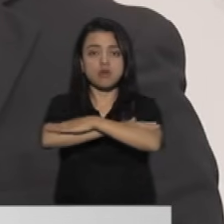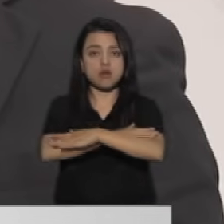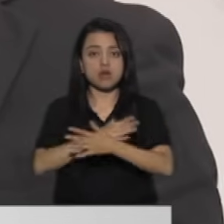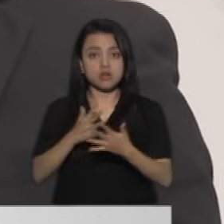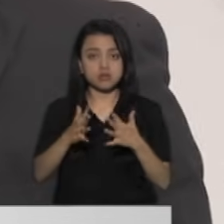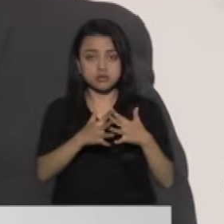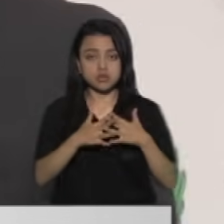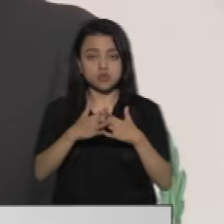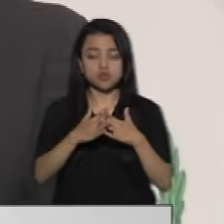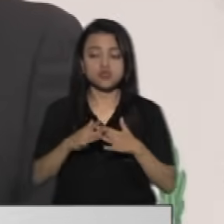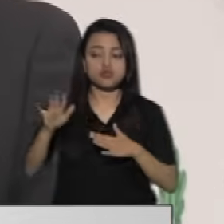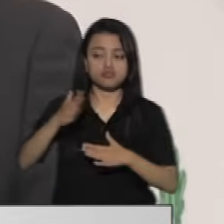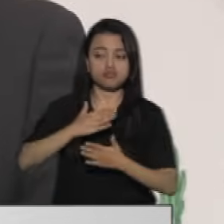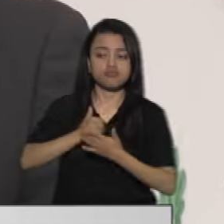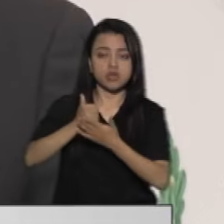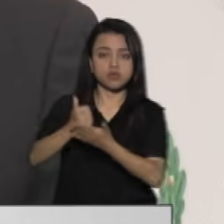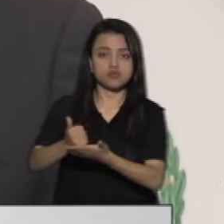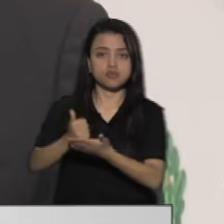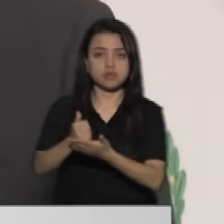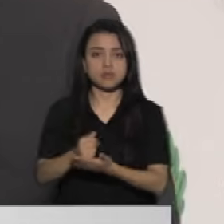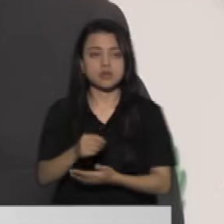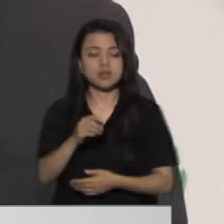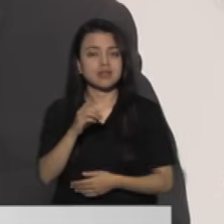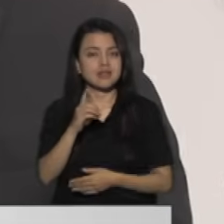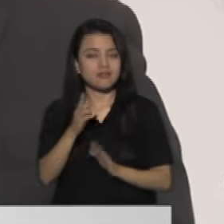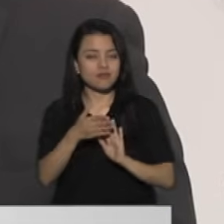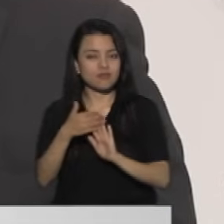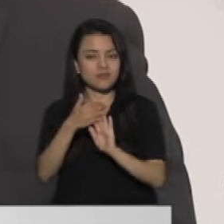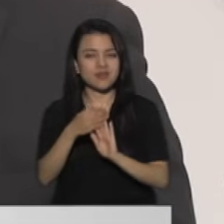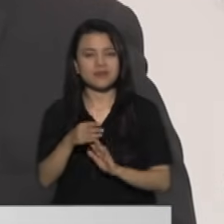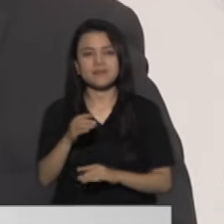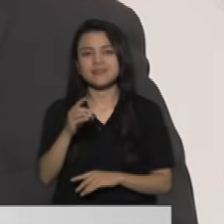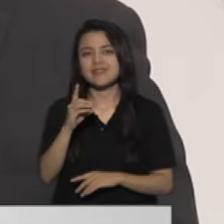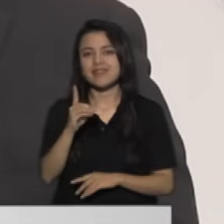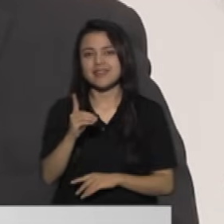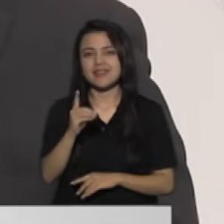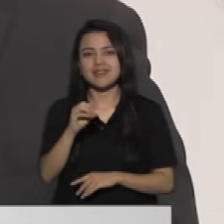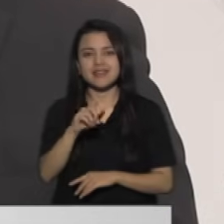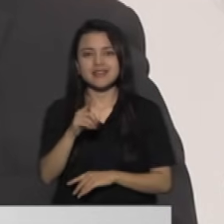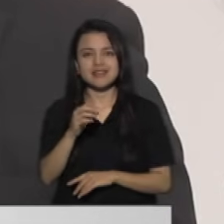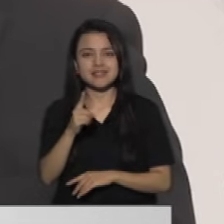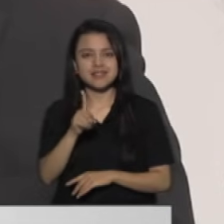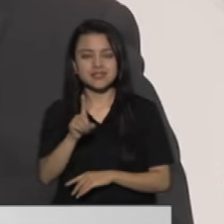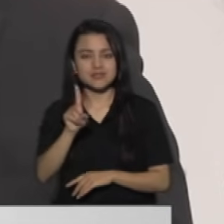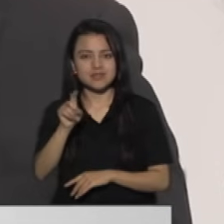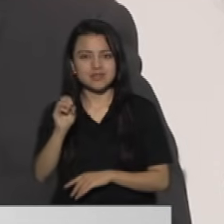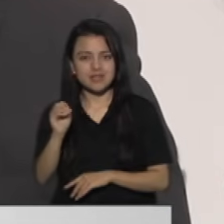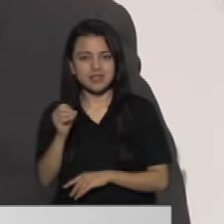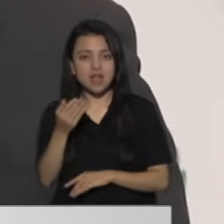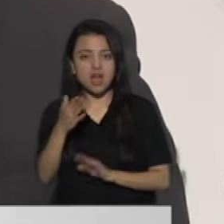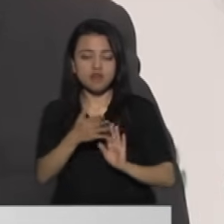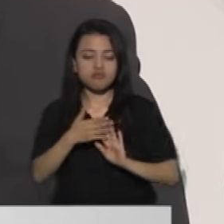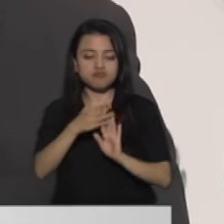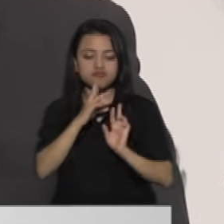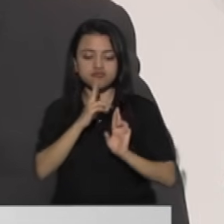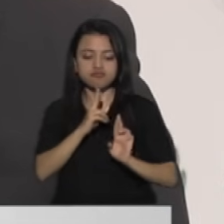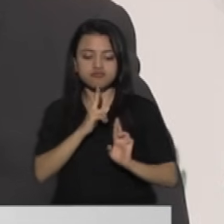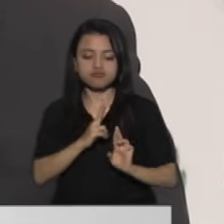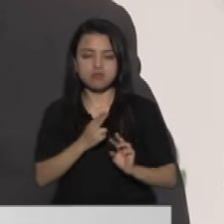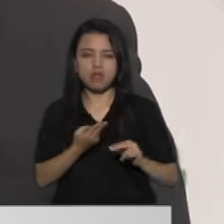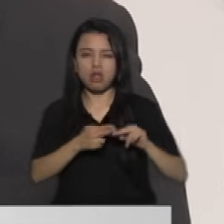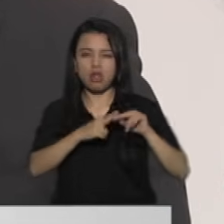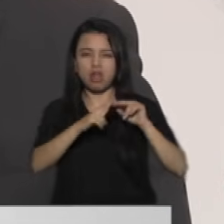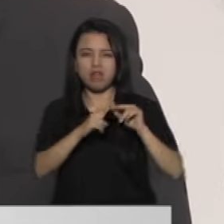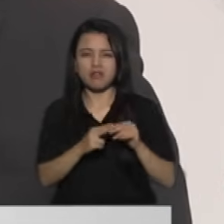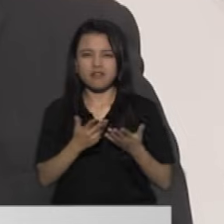solicitud de visa al formulario DS-160, alterando información de sus víctimas.